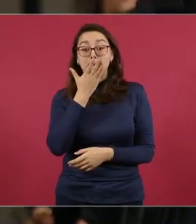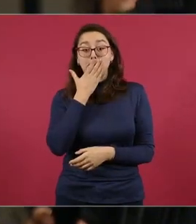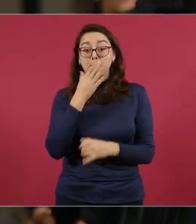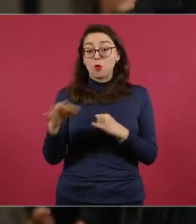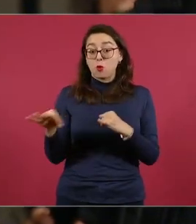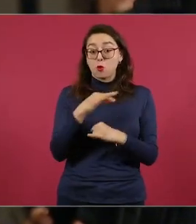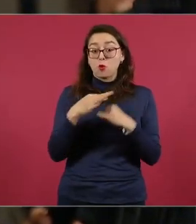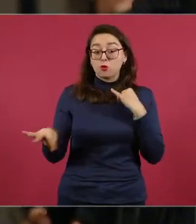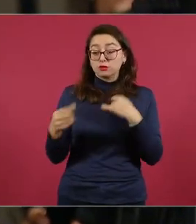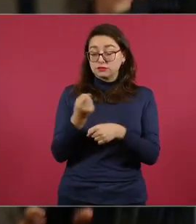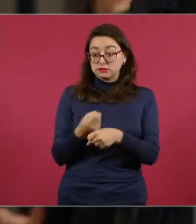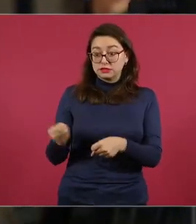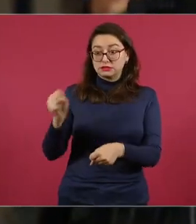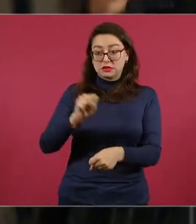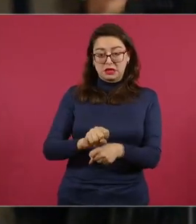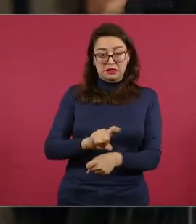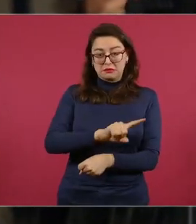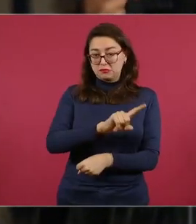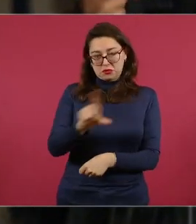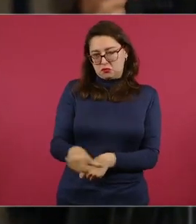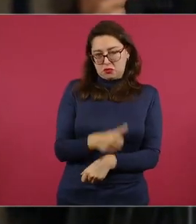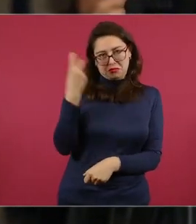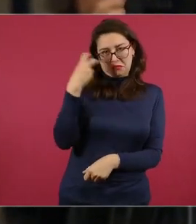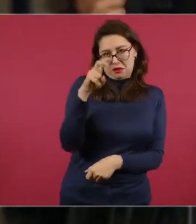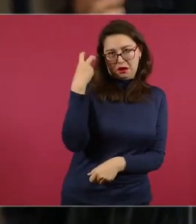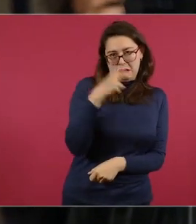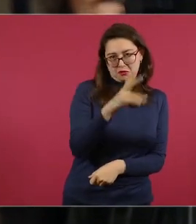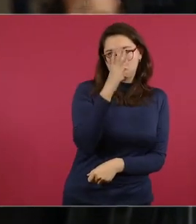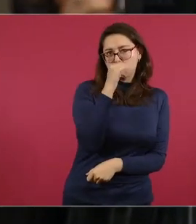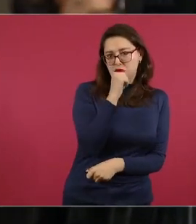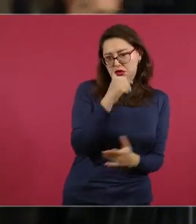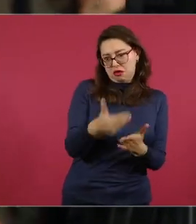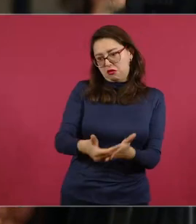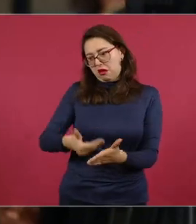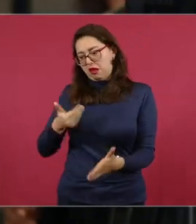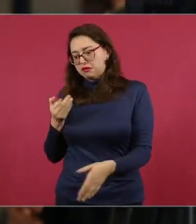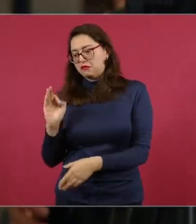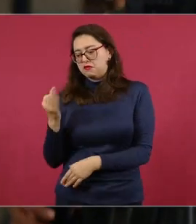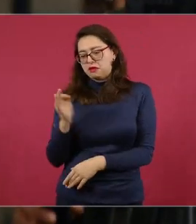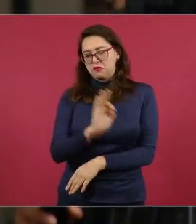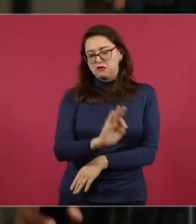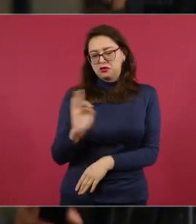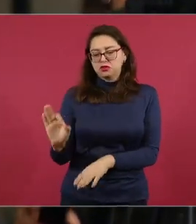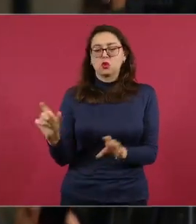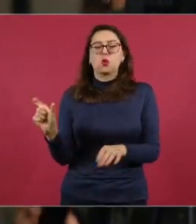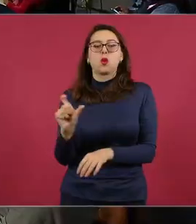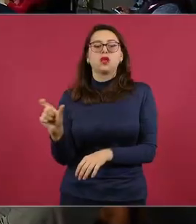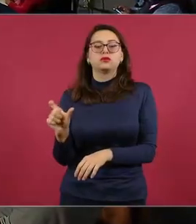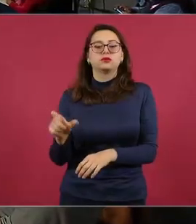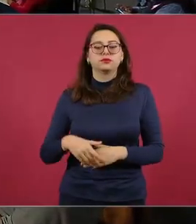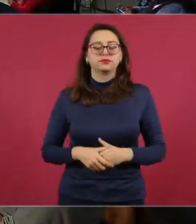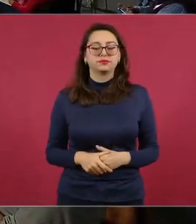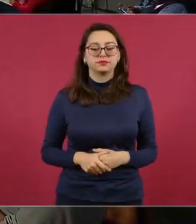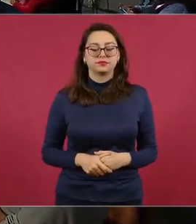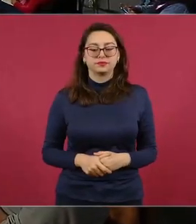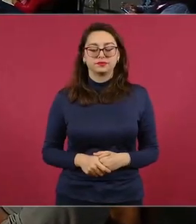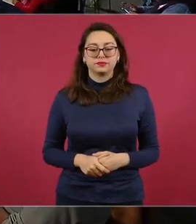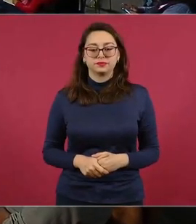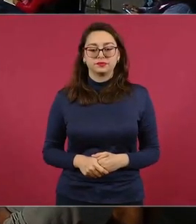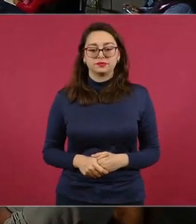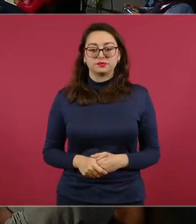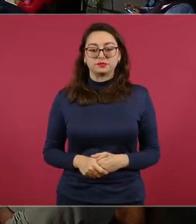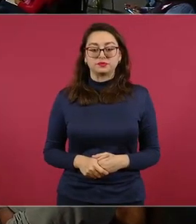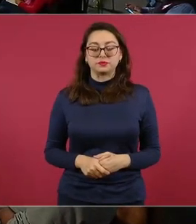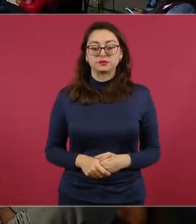semana. ¿Qué fecha sería exactamente esta visita a Sonora para entregar el acueducto? Sí.